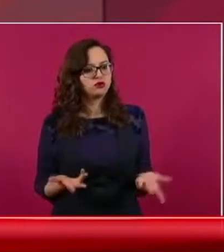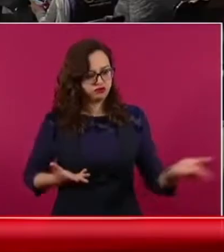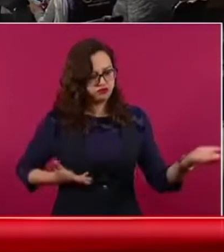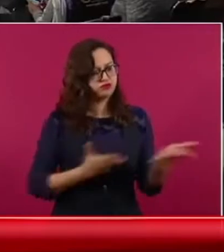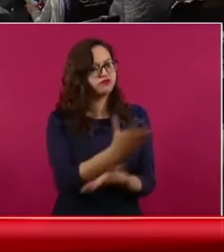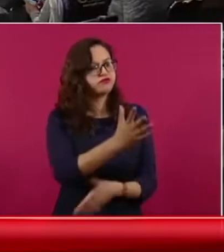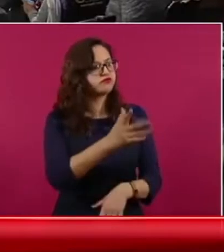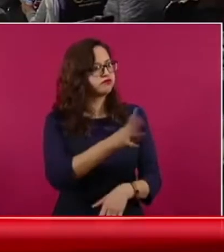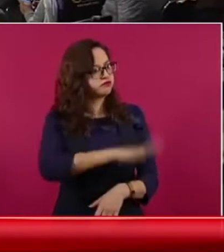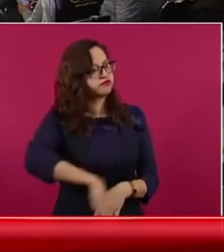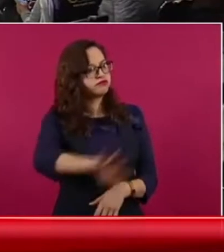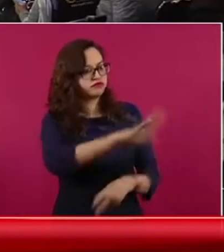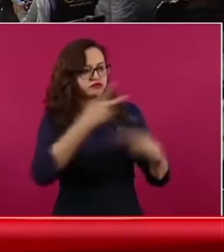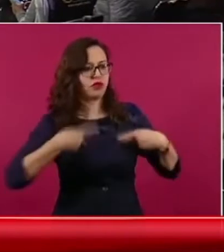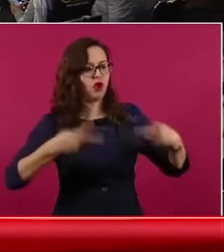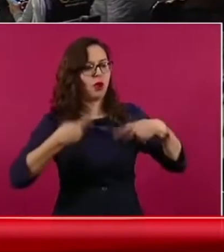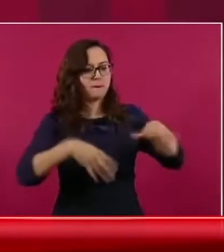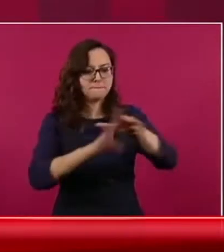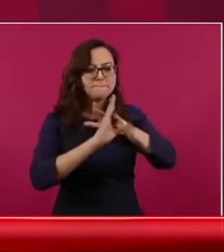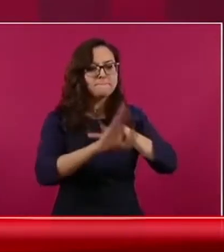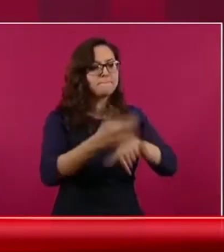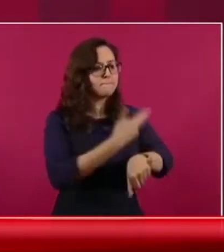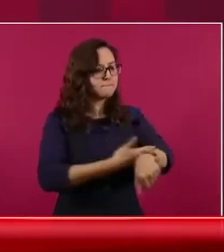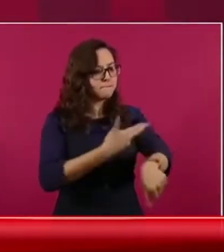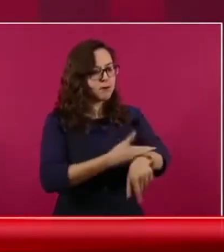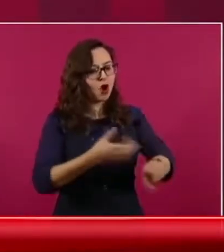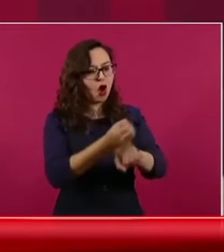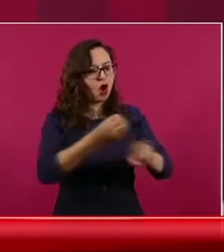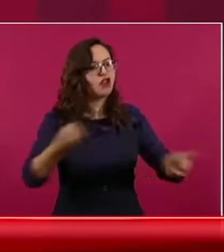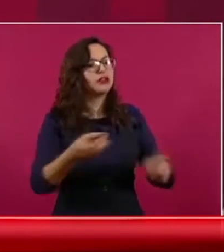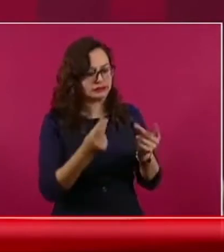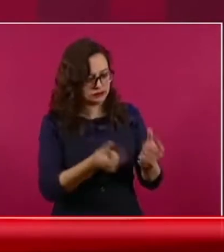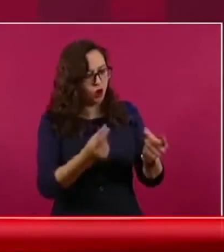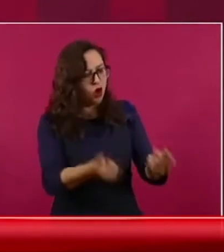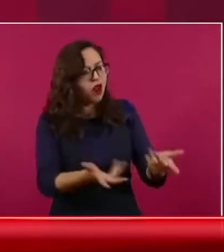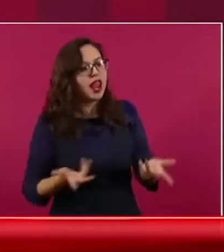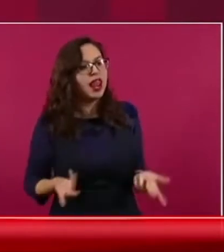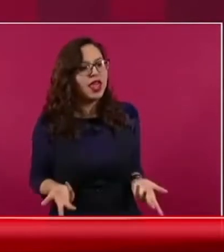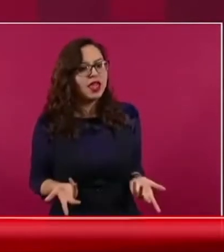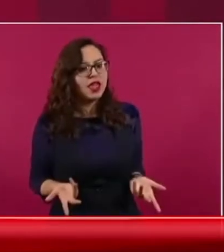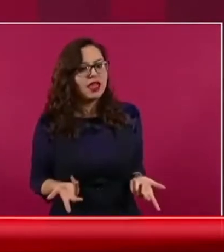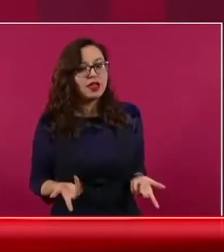regulariza la situación de los migrantes, pues yo no puedo hacer eso.